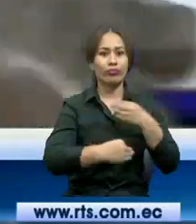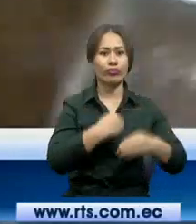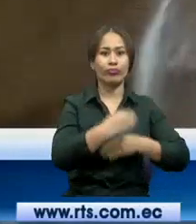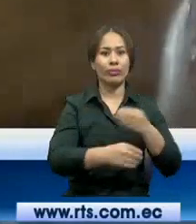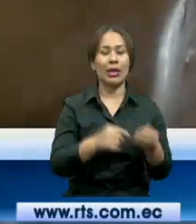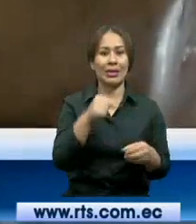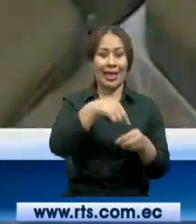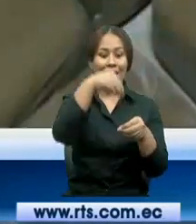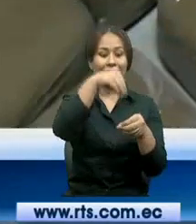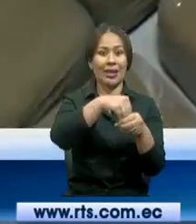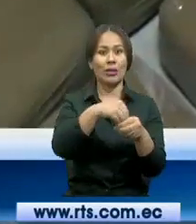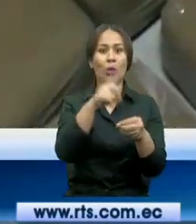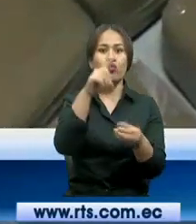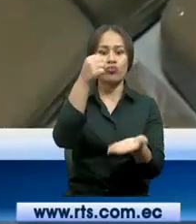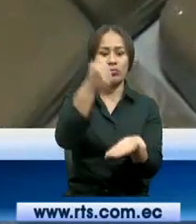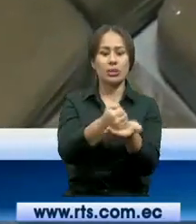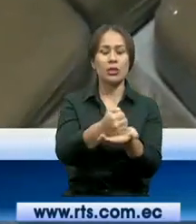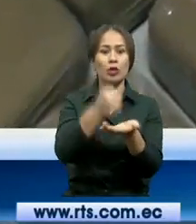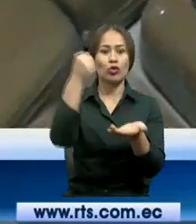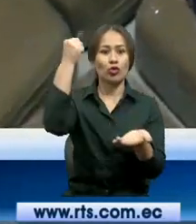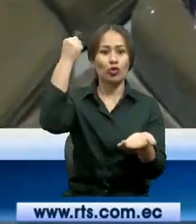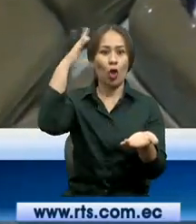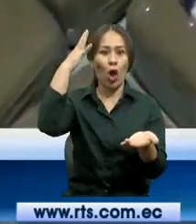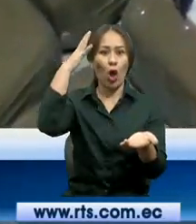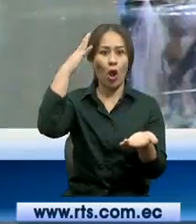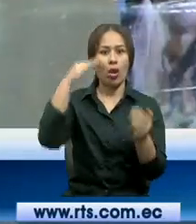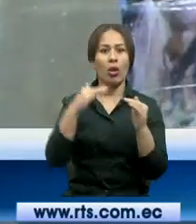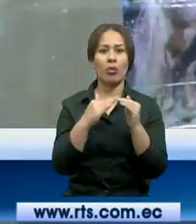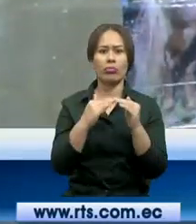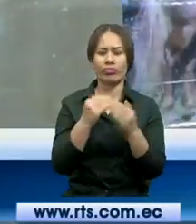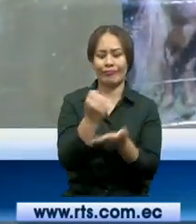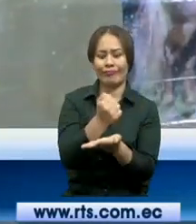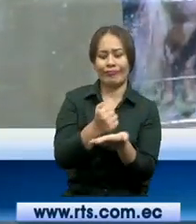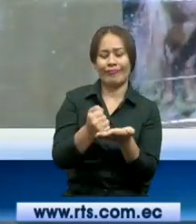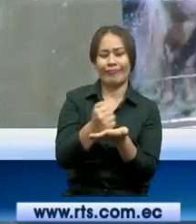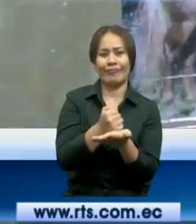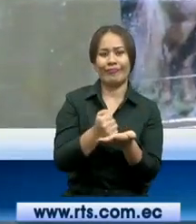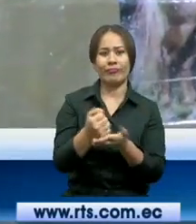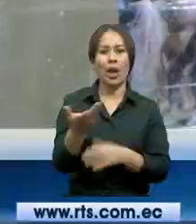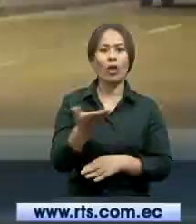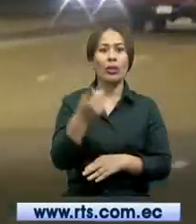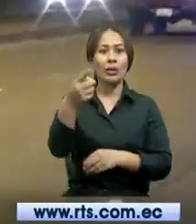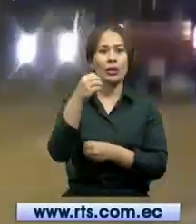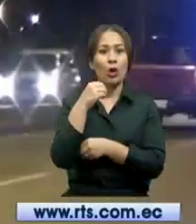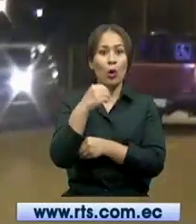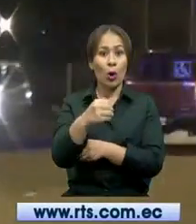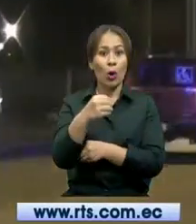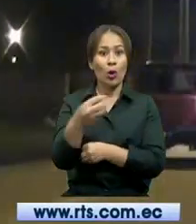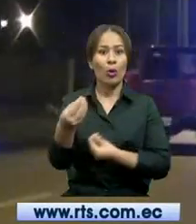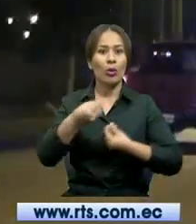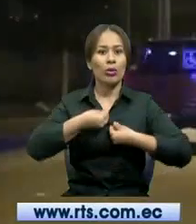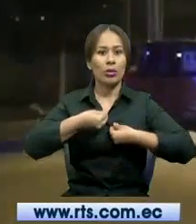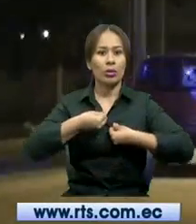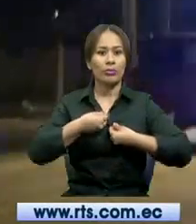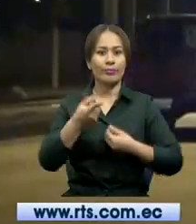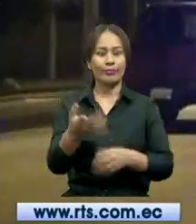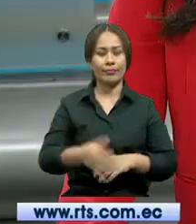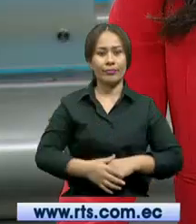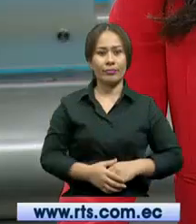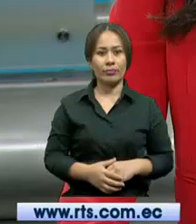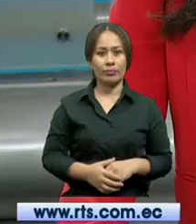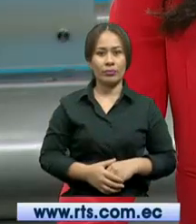interior poseían una figura de un sol como logotipo. Desde la provincia de El Oro, informó Karina Valdivieso.